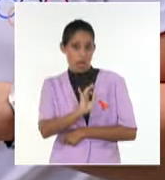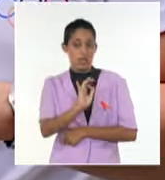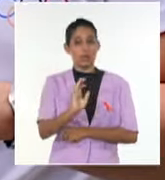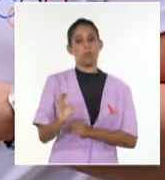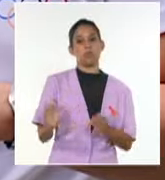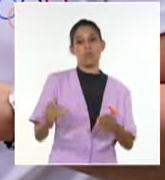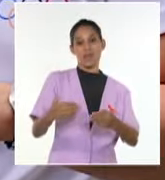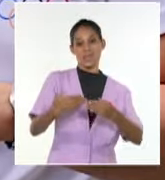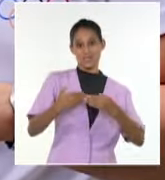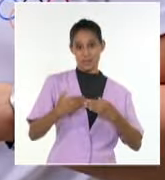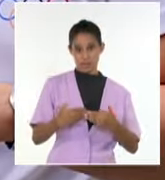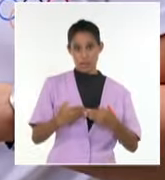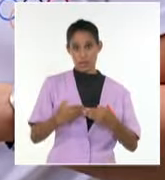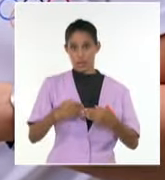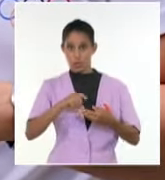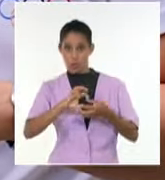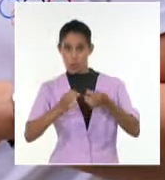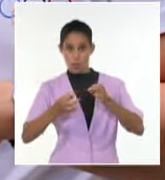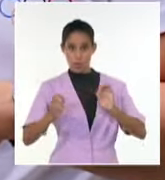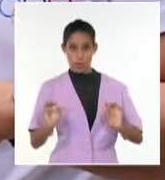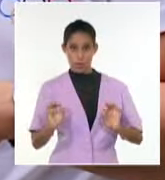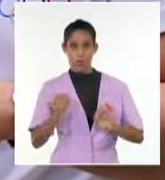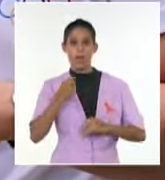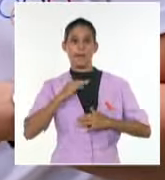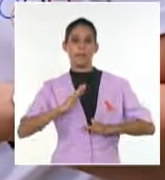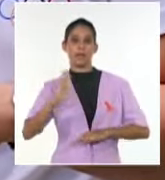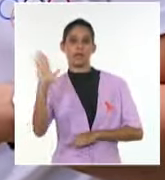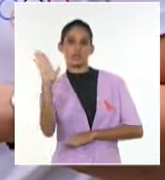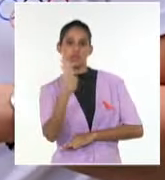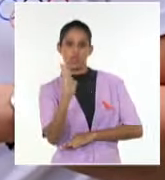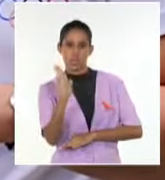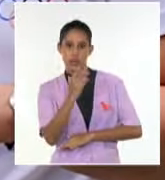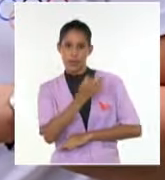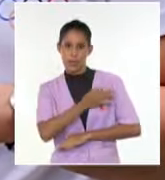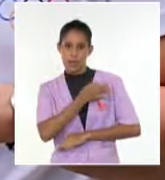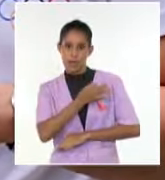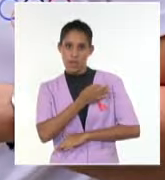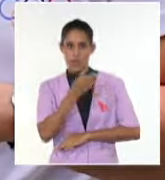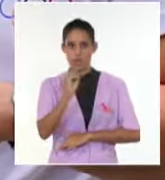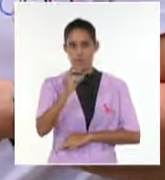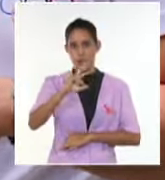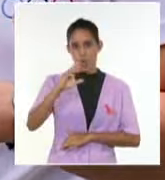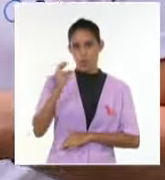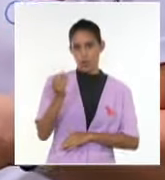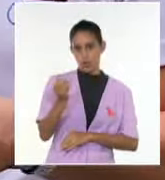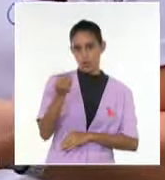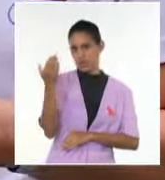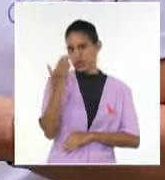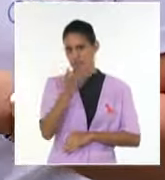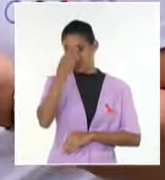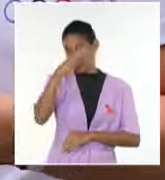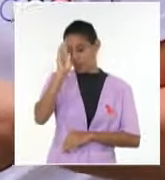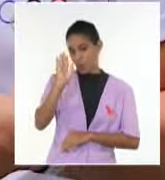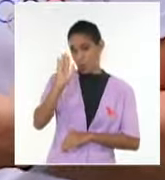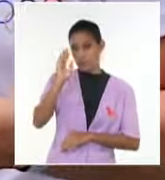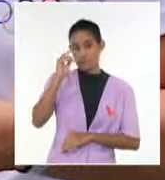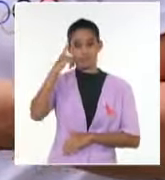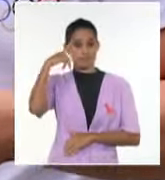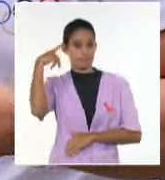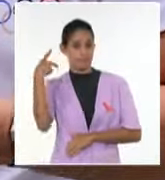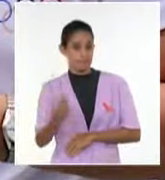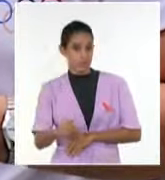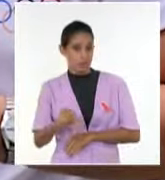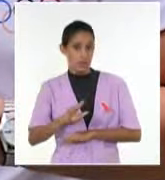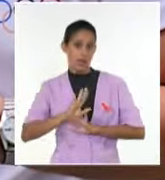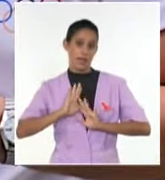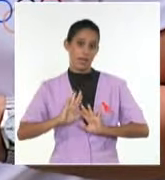Olímpicos donde esperamos las 5 medallas de oro en definitiva para Cuba, que la puede ubicar entre los primeros 20. Asimismo, Luján, hay que esperar unos